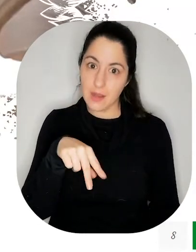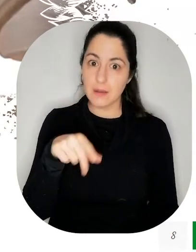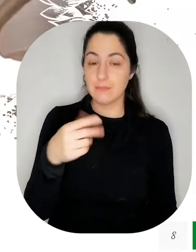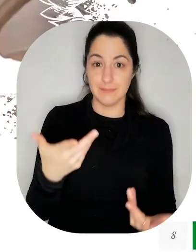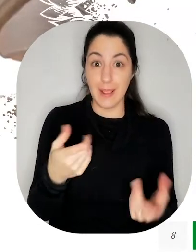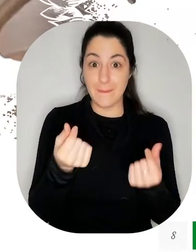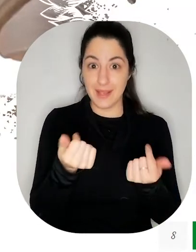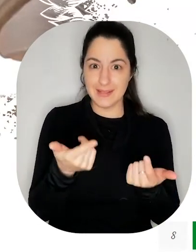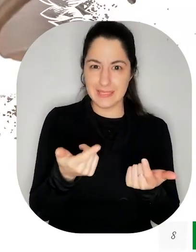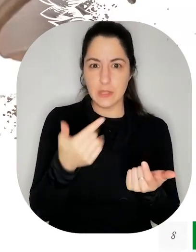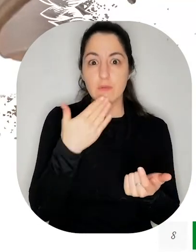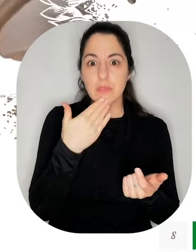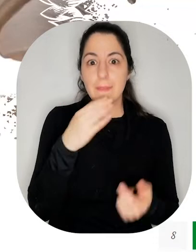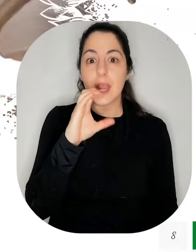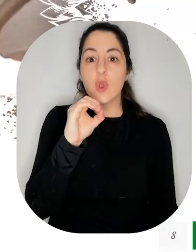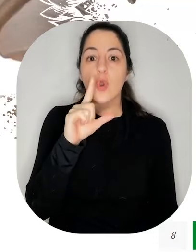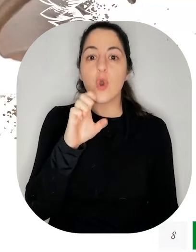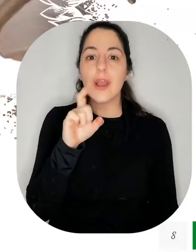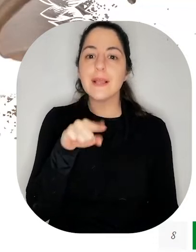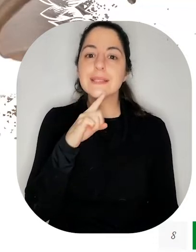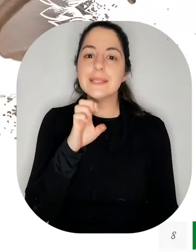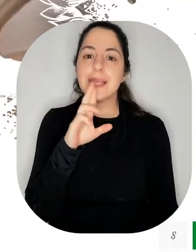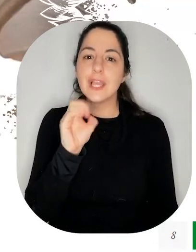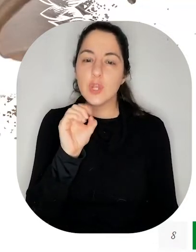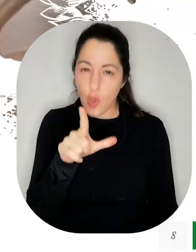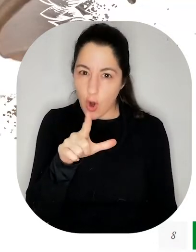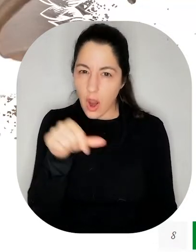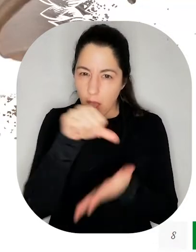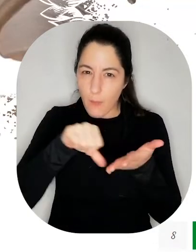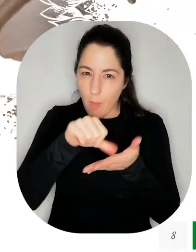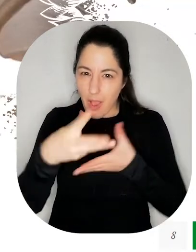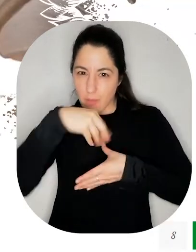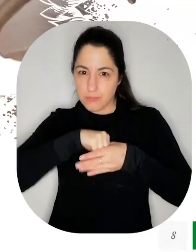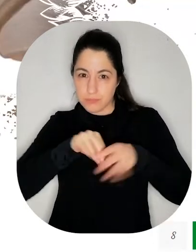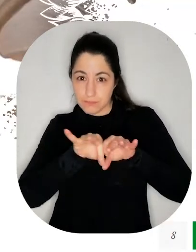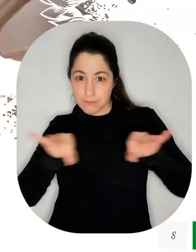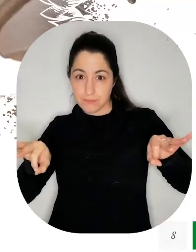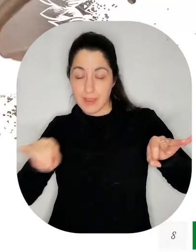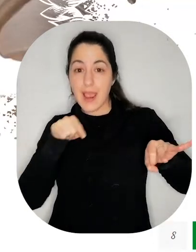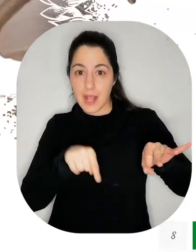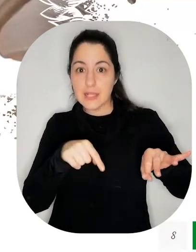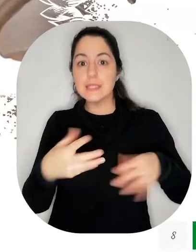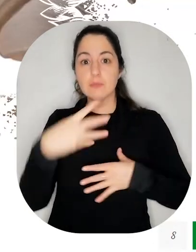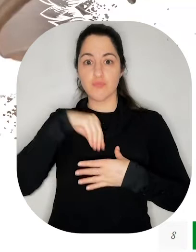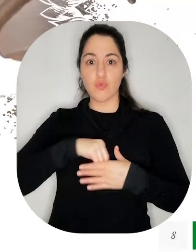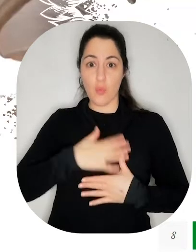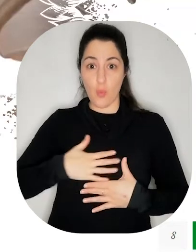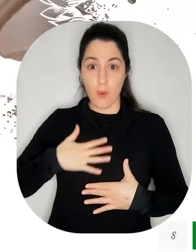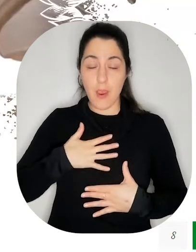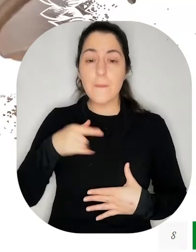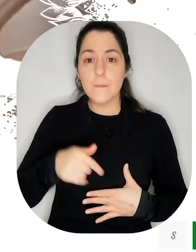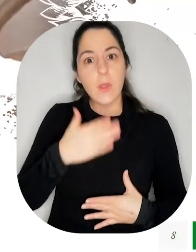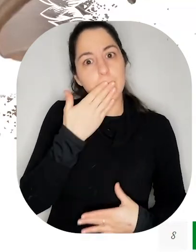familia. Regula también el colesterol, tanto el colesterol malo, el LDL, lo baja, frena los triglicéridos